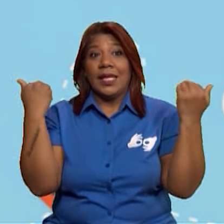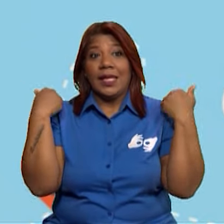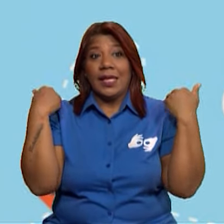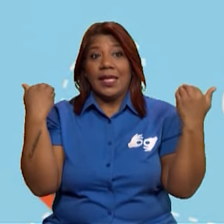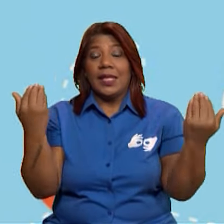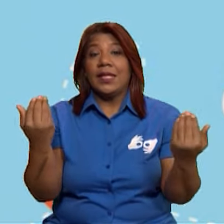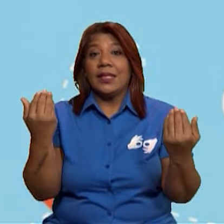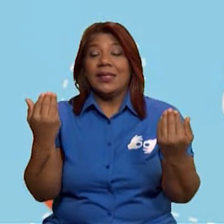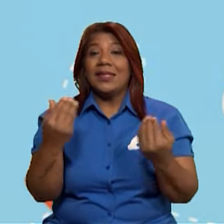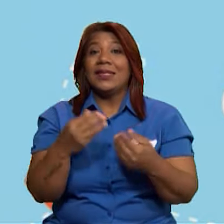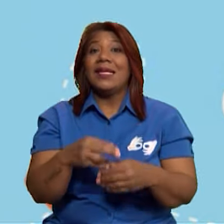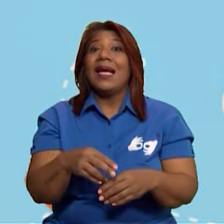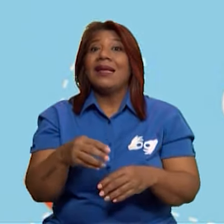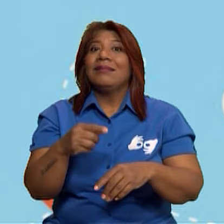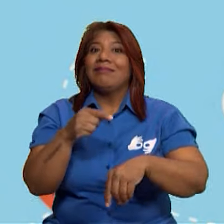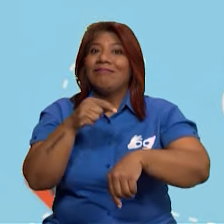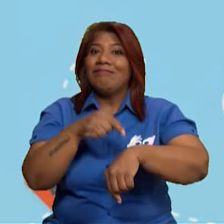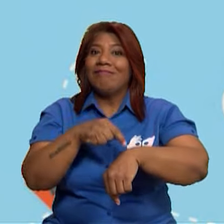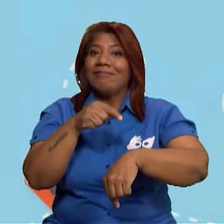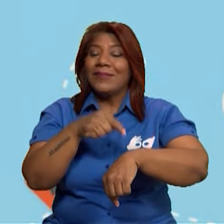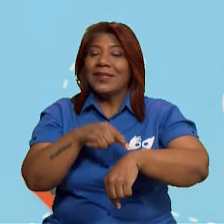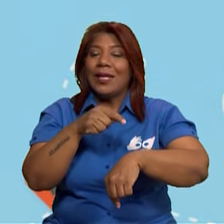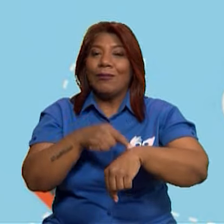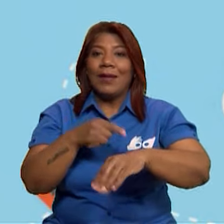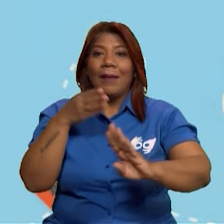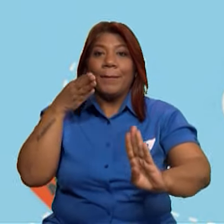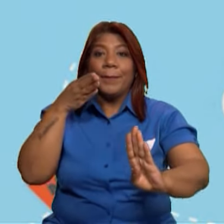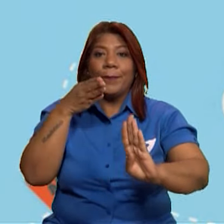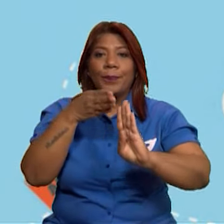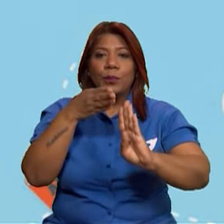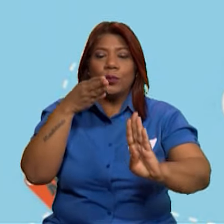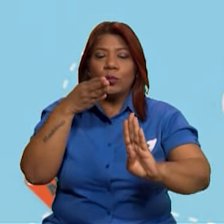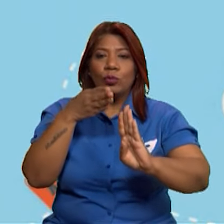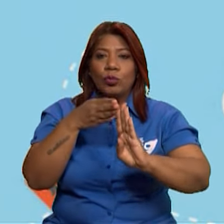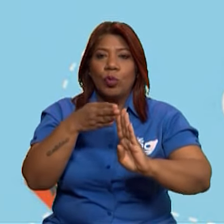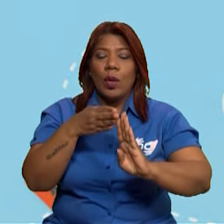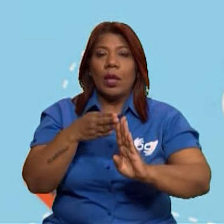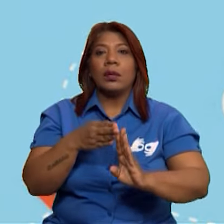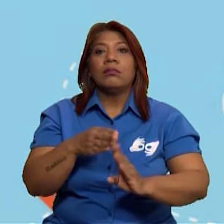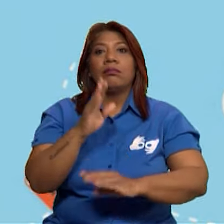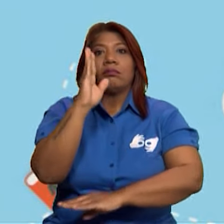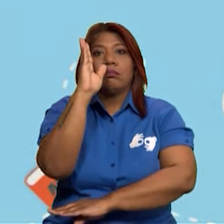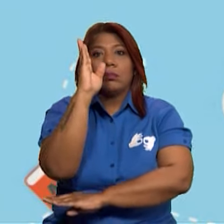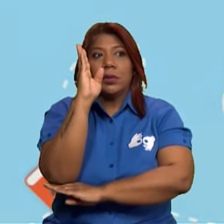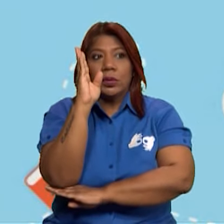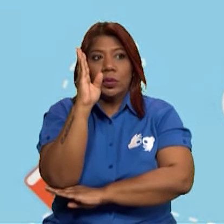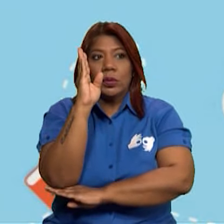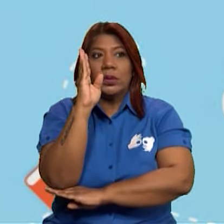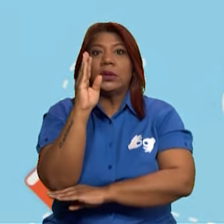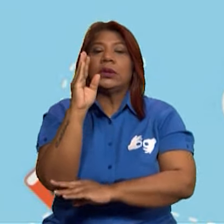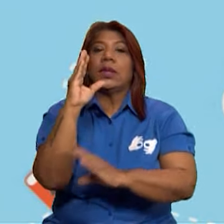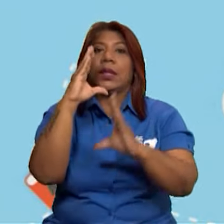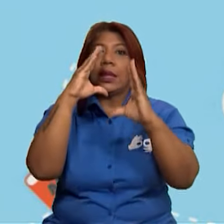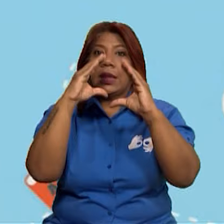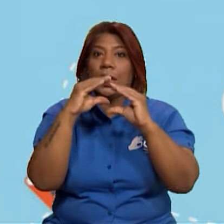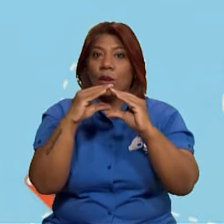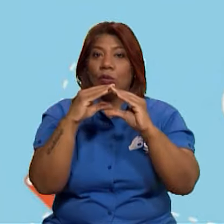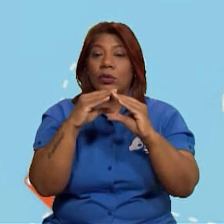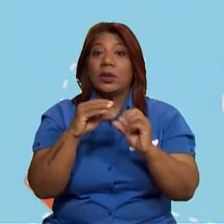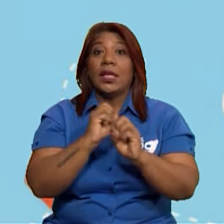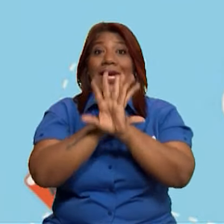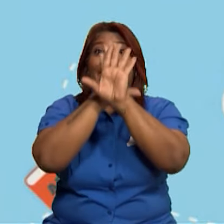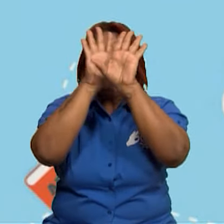la misma hora. Masticar bien, estar sentado correctamente.